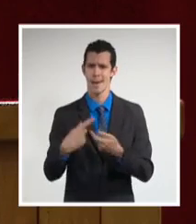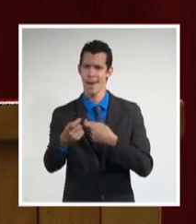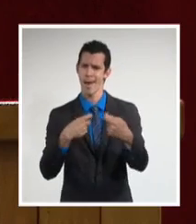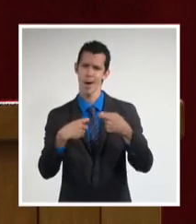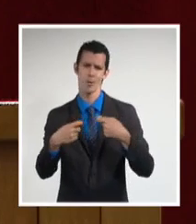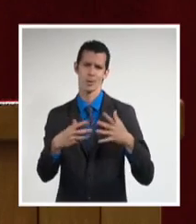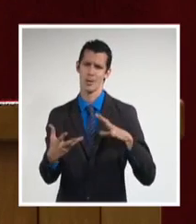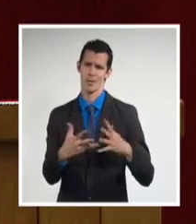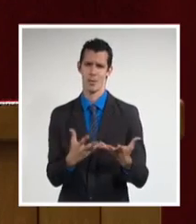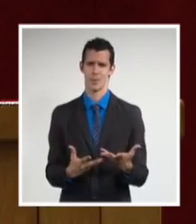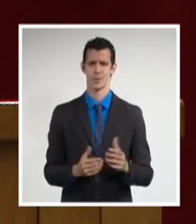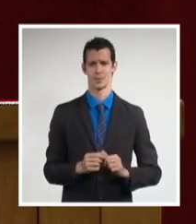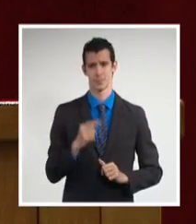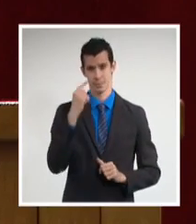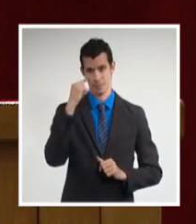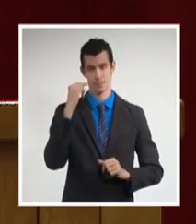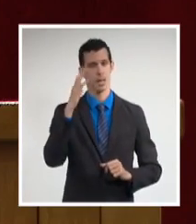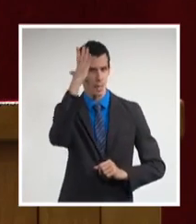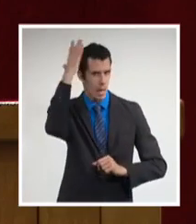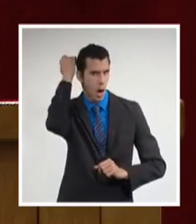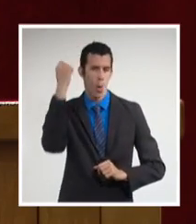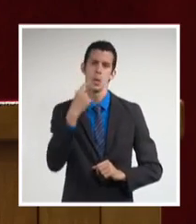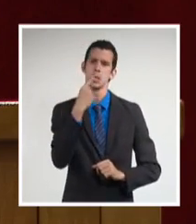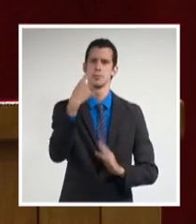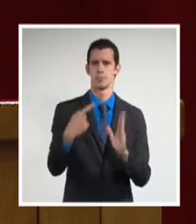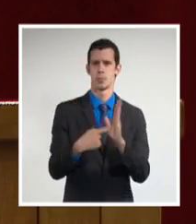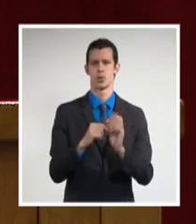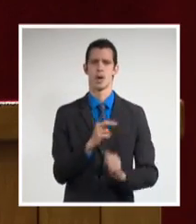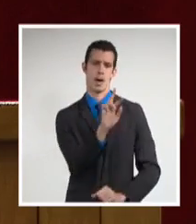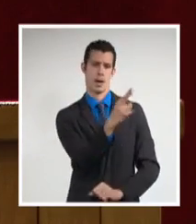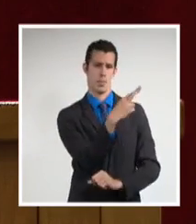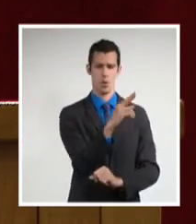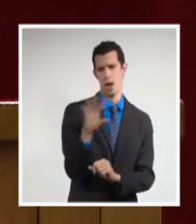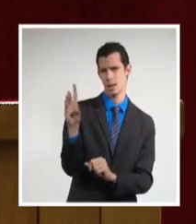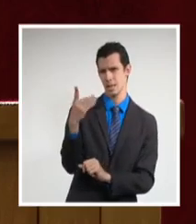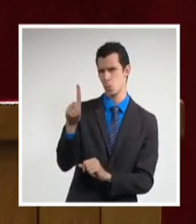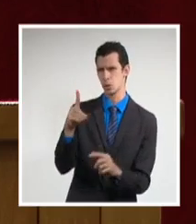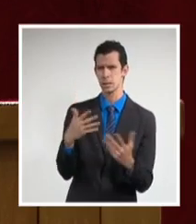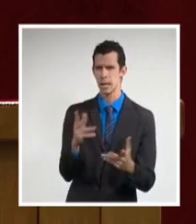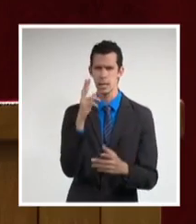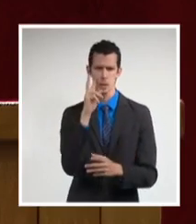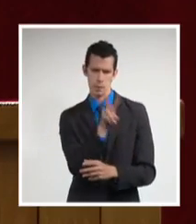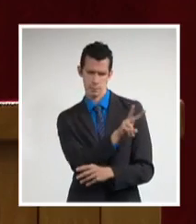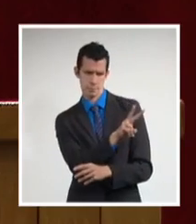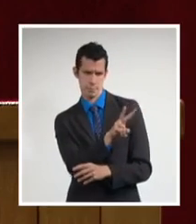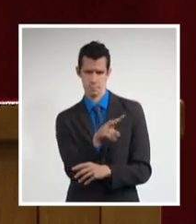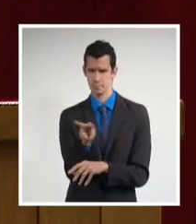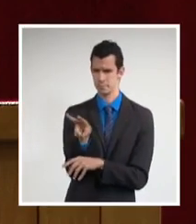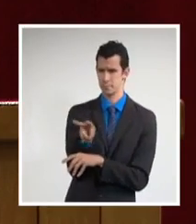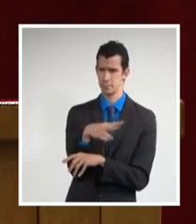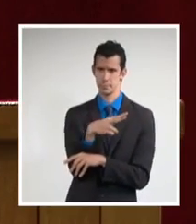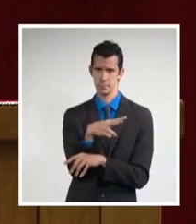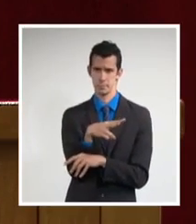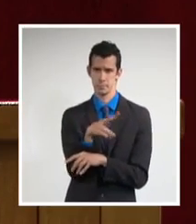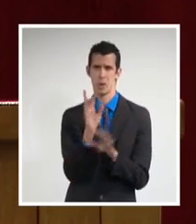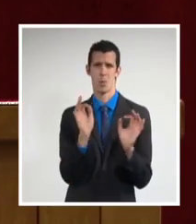lo ha ilustrado muy bien al decir que entre los republicanos y los demócratas hay tantas diferencias como entre Fidel y